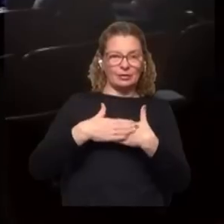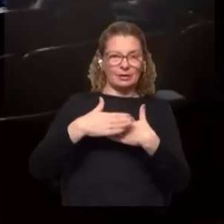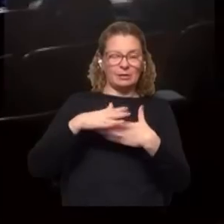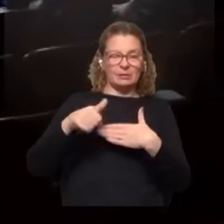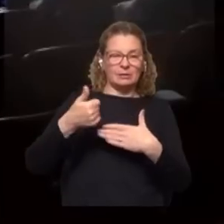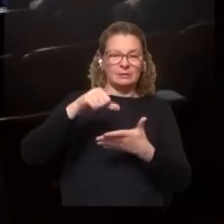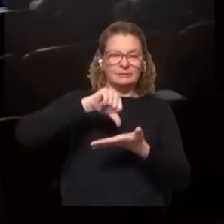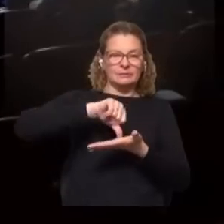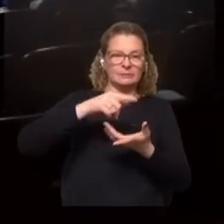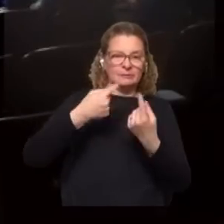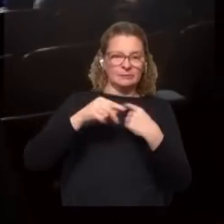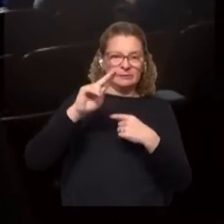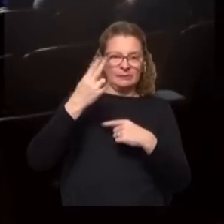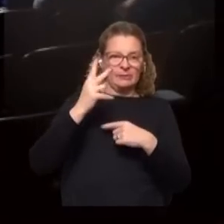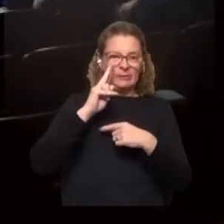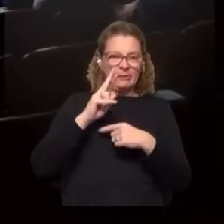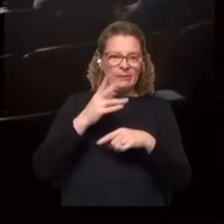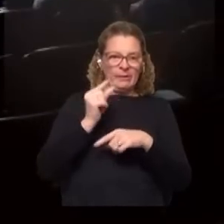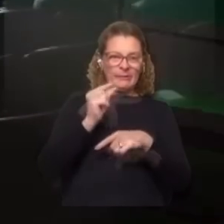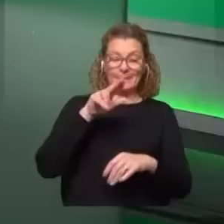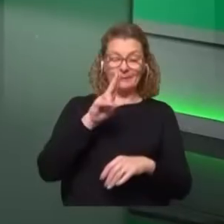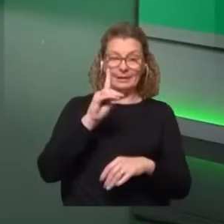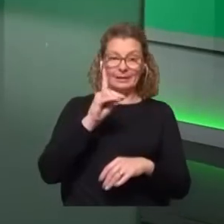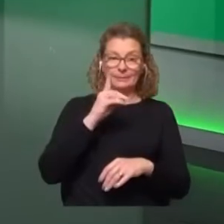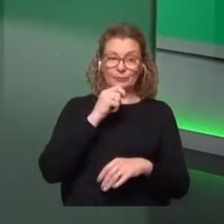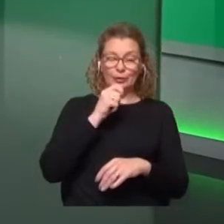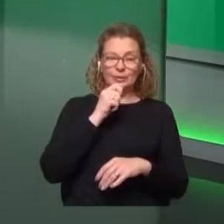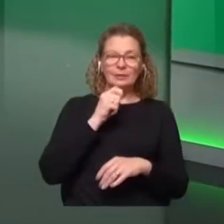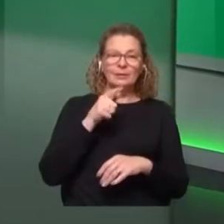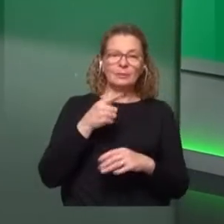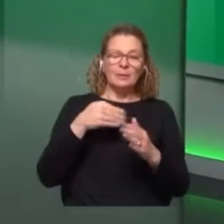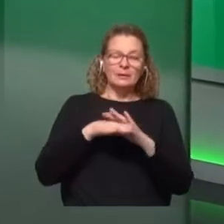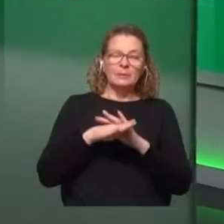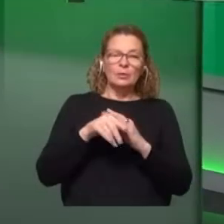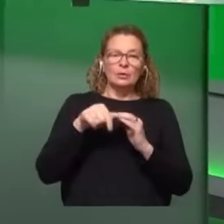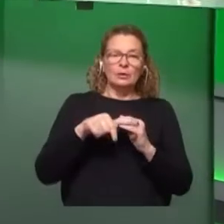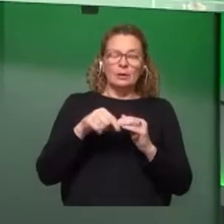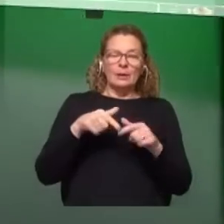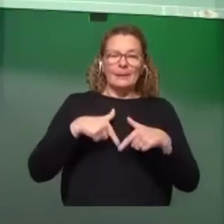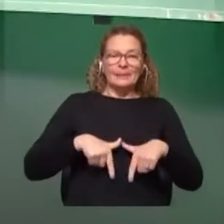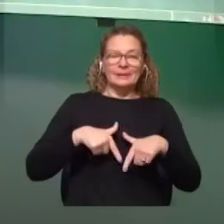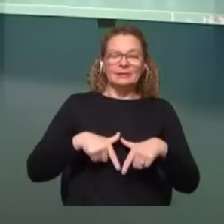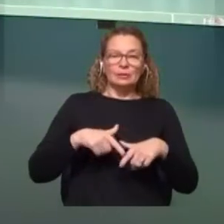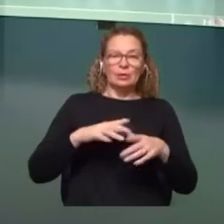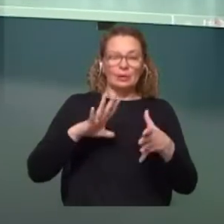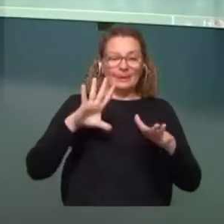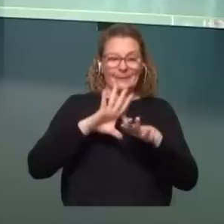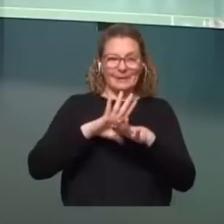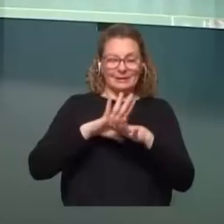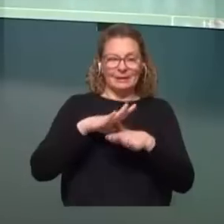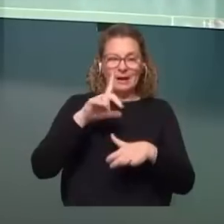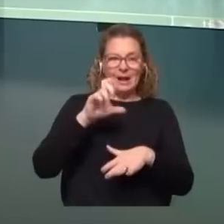con síntomas que en Uruguay no veíamos hasta hace poquito y nos metemos en la agenda local porque el ministro de desarrollo social